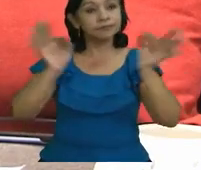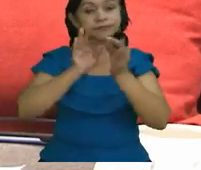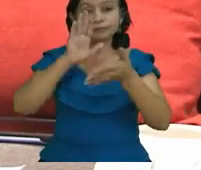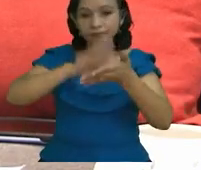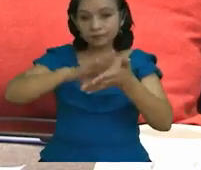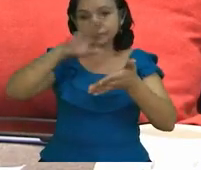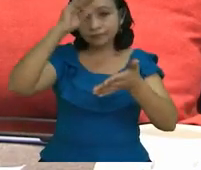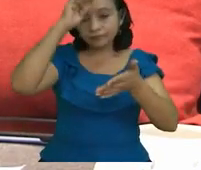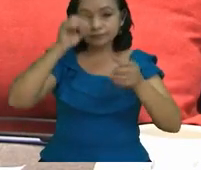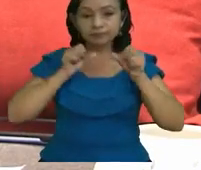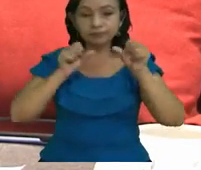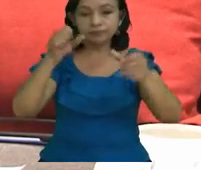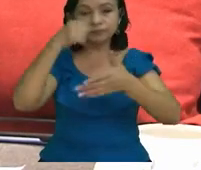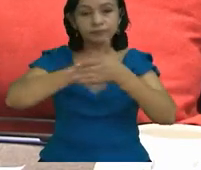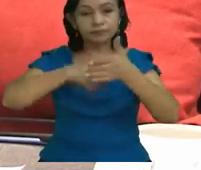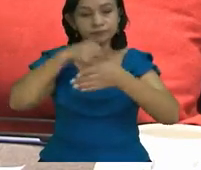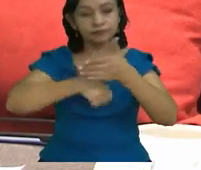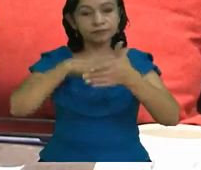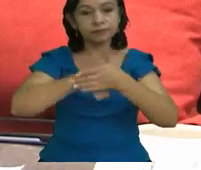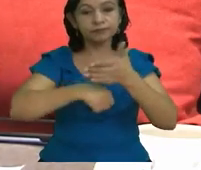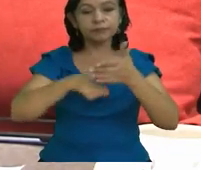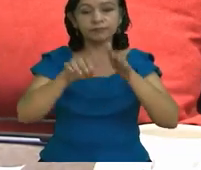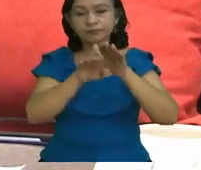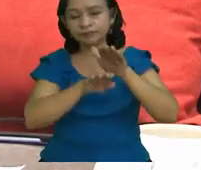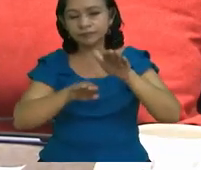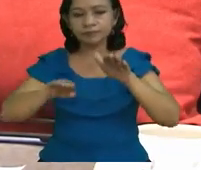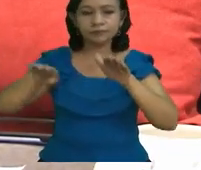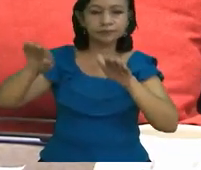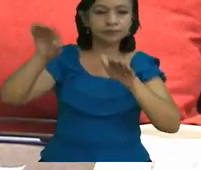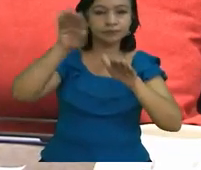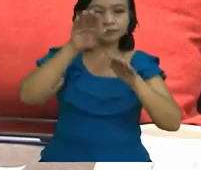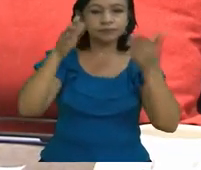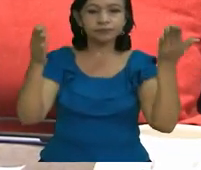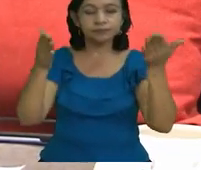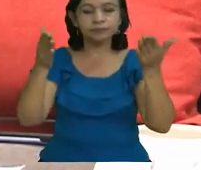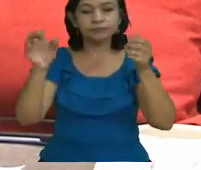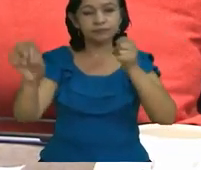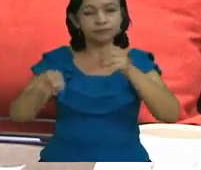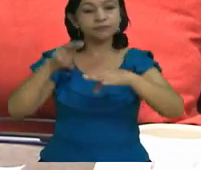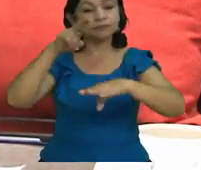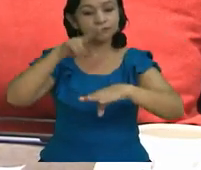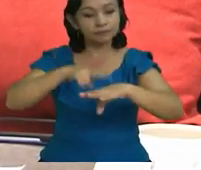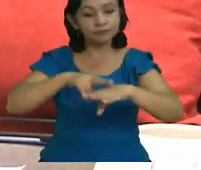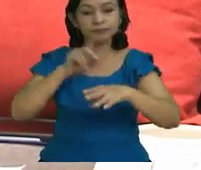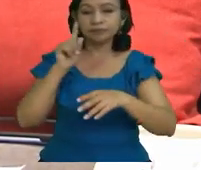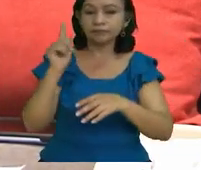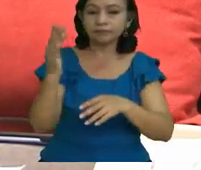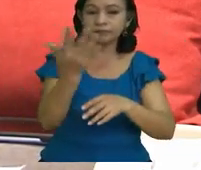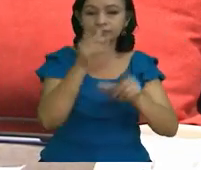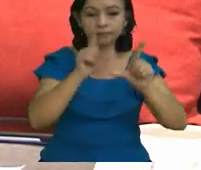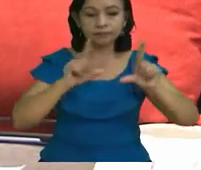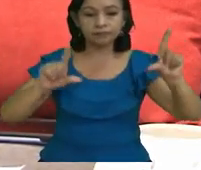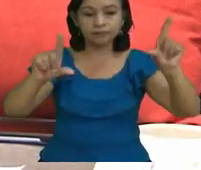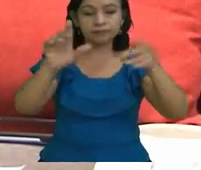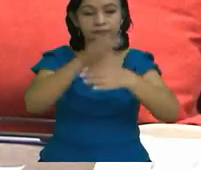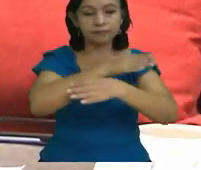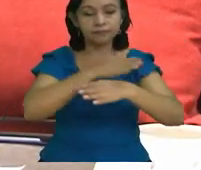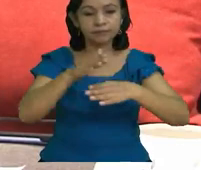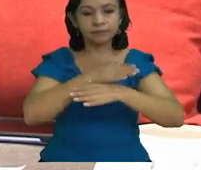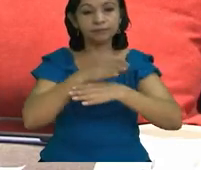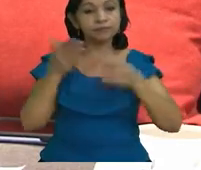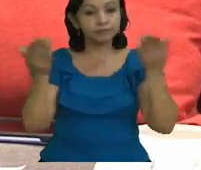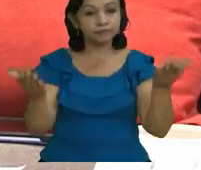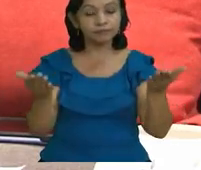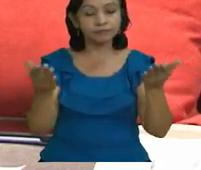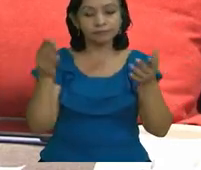conocimiento. Seguimos fortaleciendo, estamos ampliándonos a nivel nacional, en todos los espacios, en todos los lugares, así